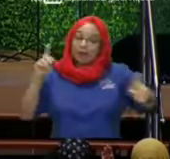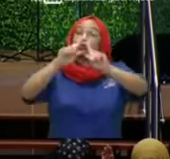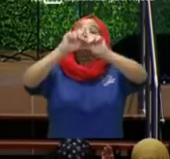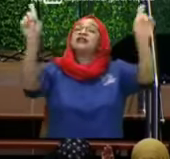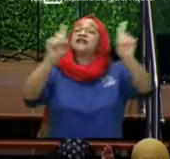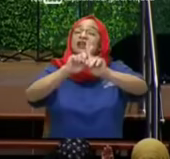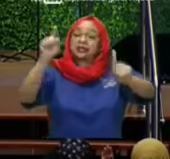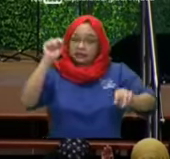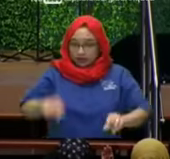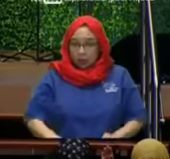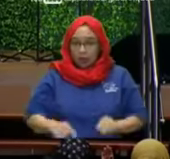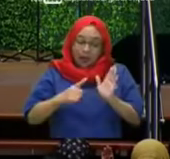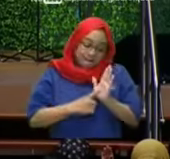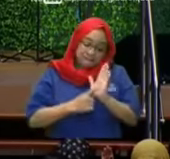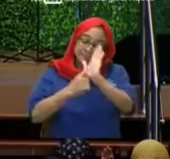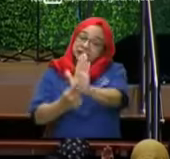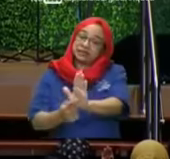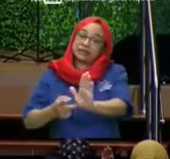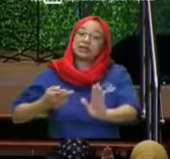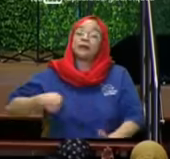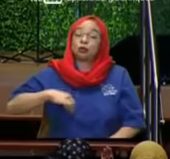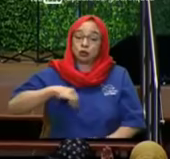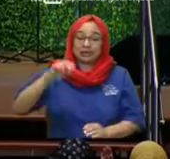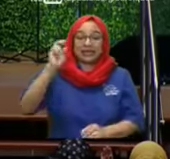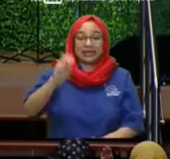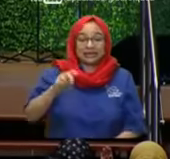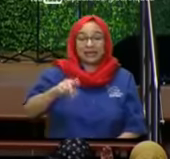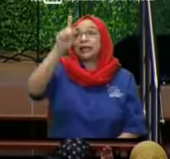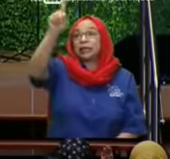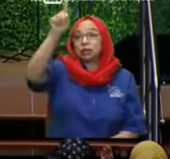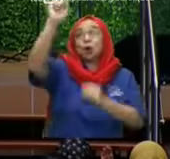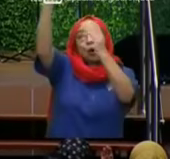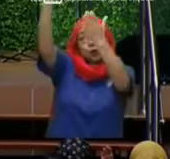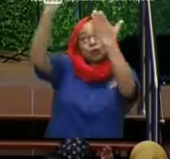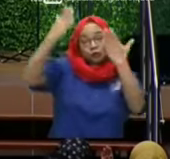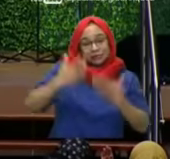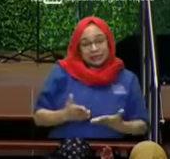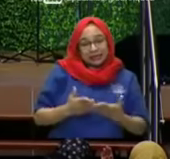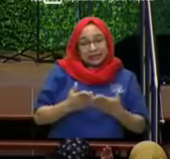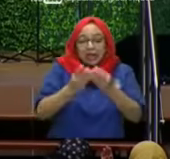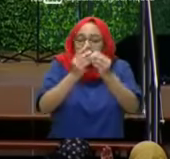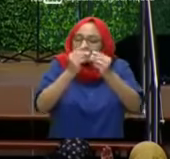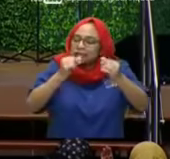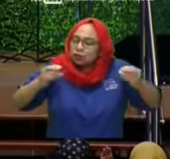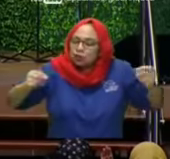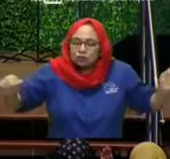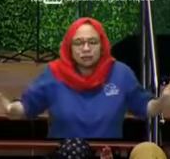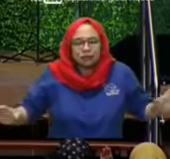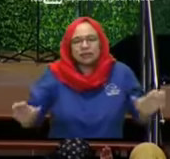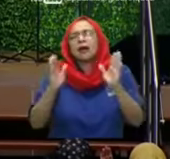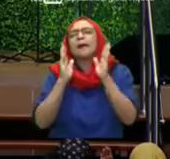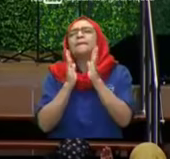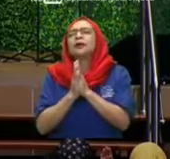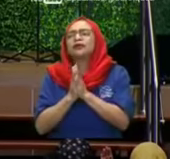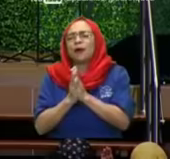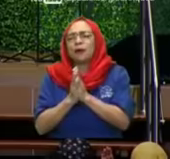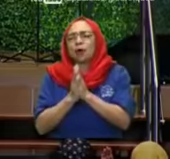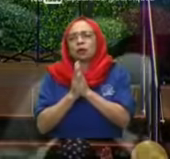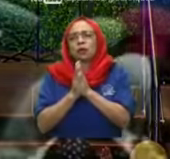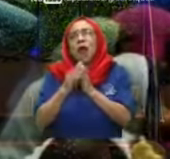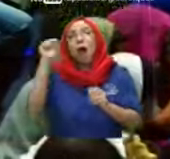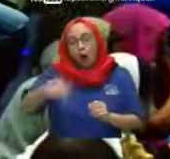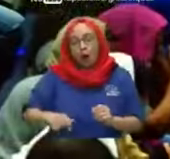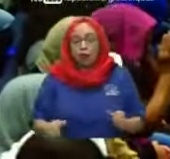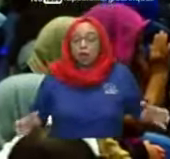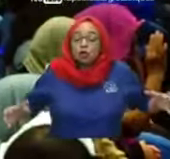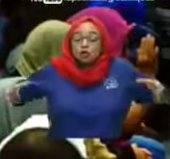una necesidad y podamos salir de aquí saciados. En el nombre poderoso de Jesús te venimos pidiendo por la vida de nuestro apóstol, Señor,